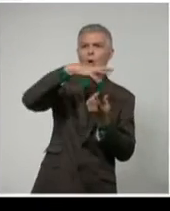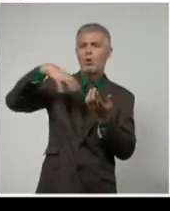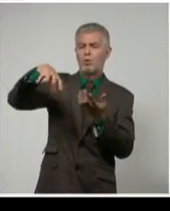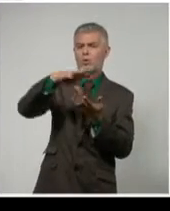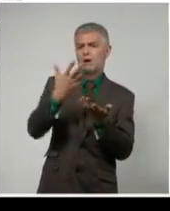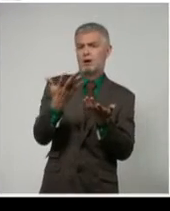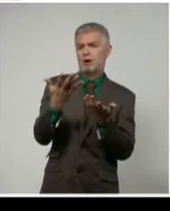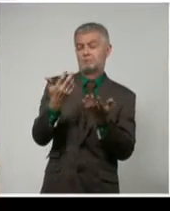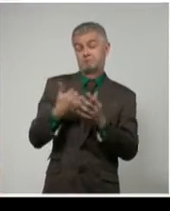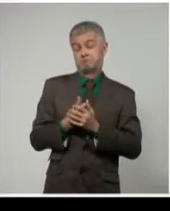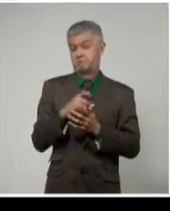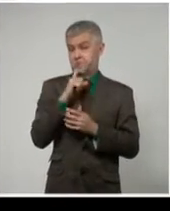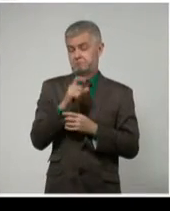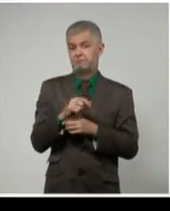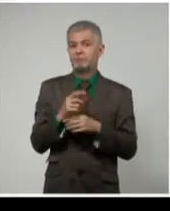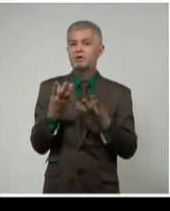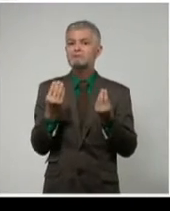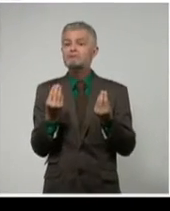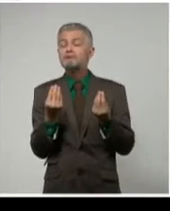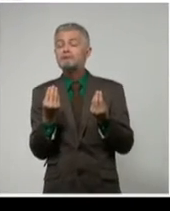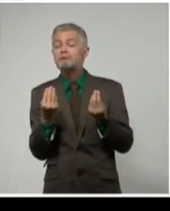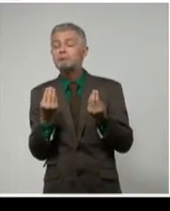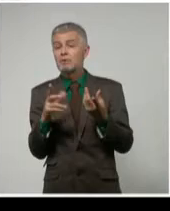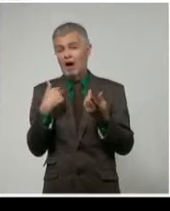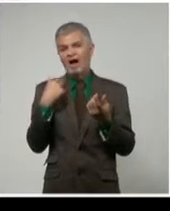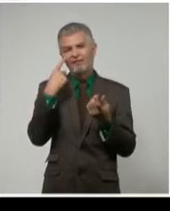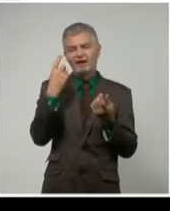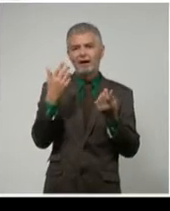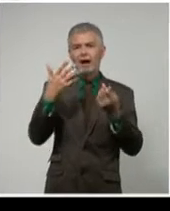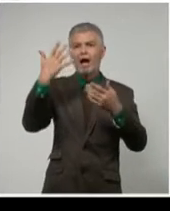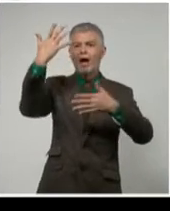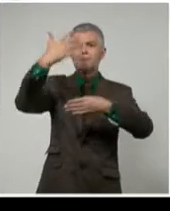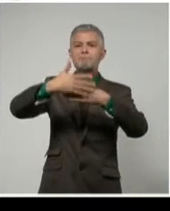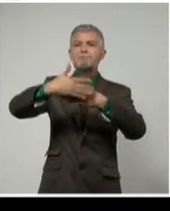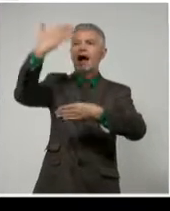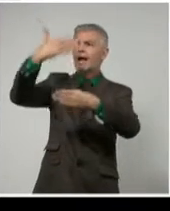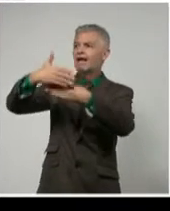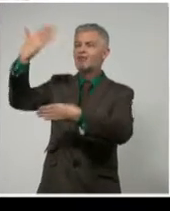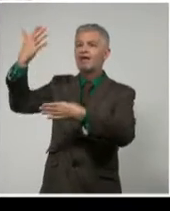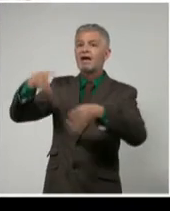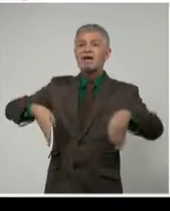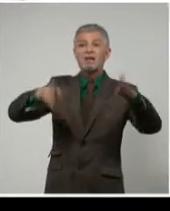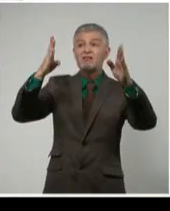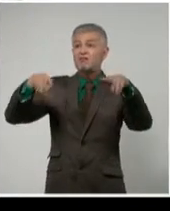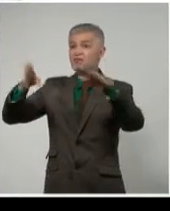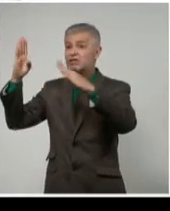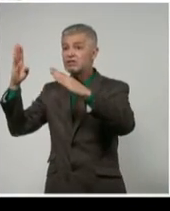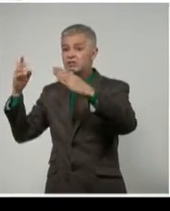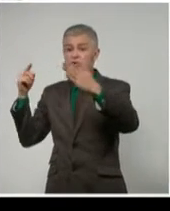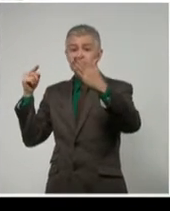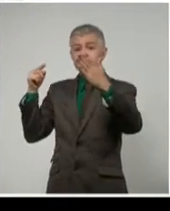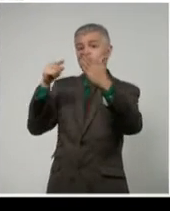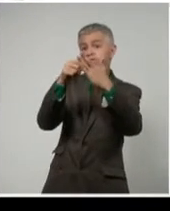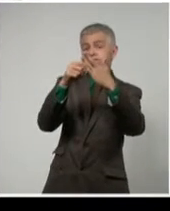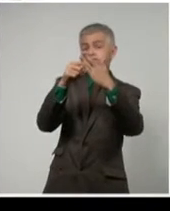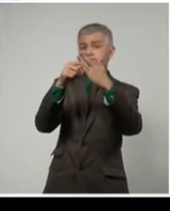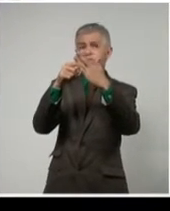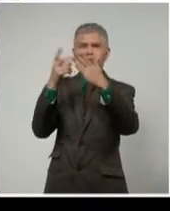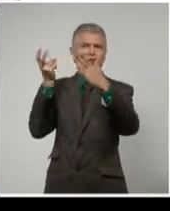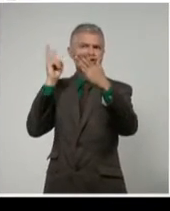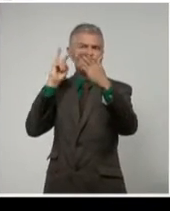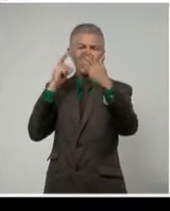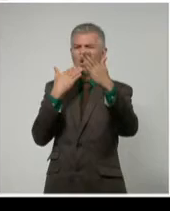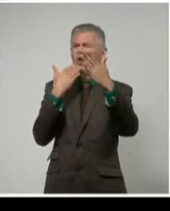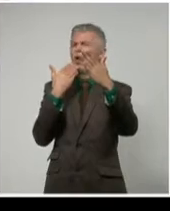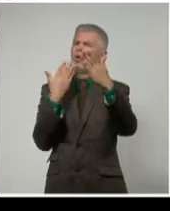mucho menos atravesando las paredes de edificios, ¿no? Y